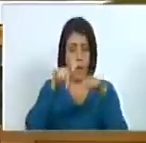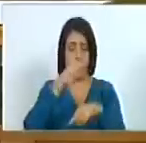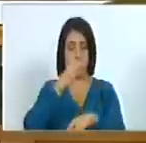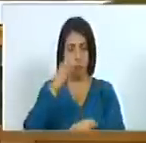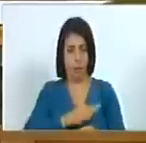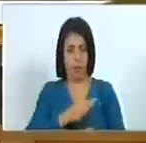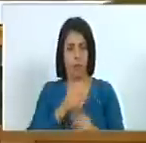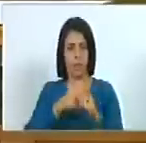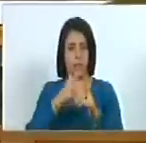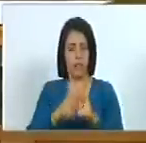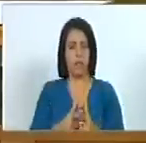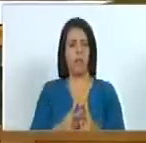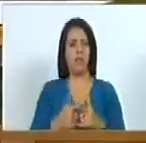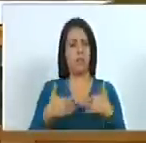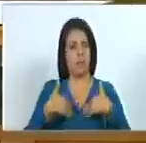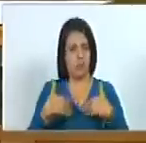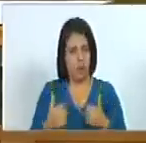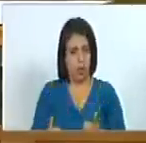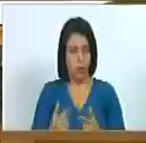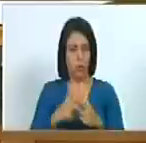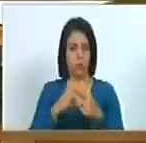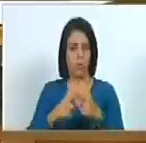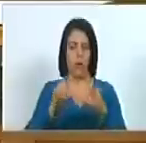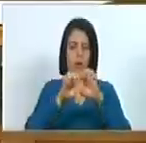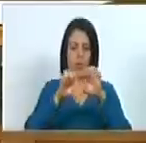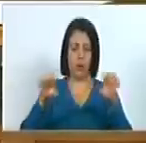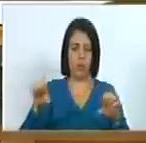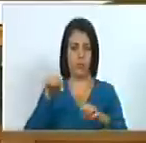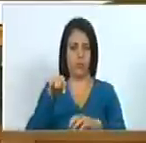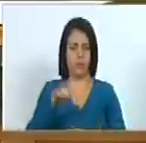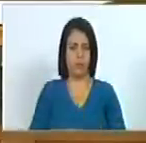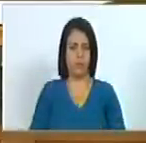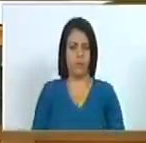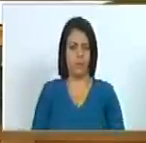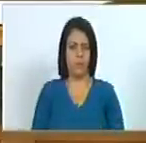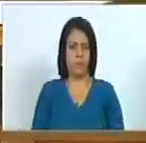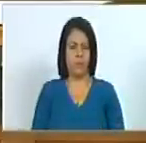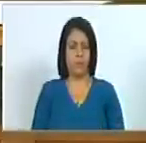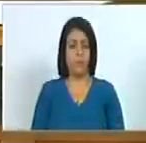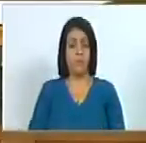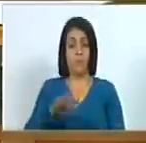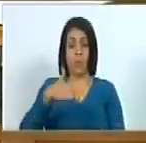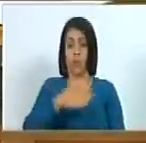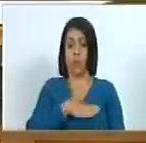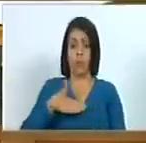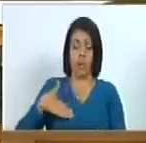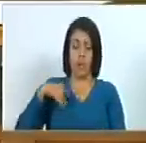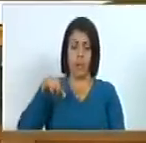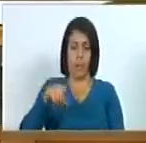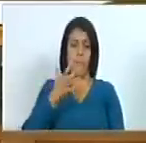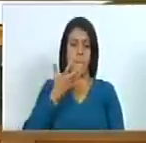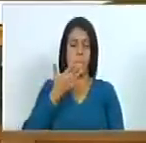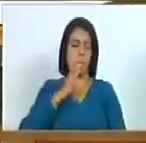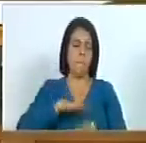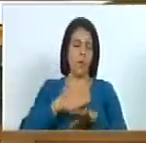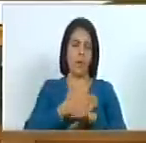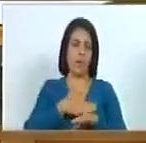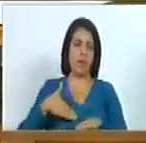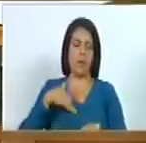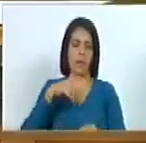garantizada la gratuidad de la salud, la gratuidad de la educación. Y cuando intentamos, porque lo